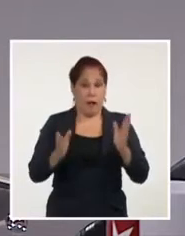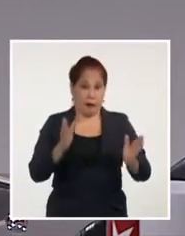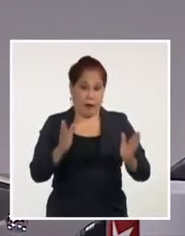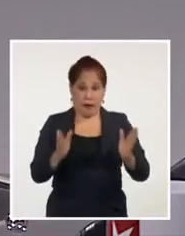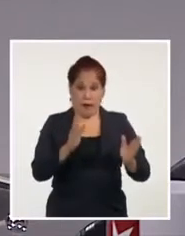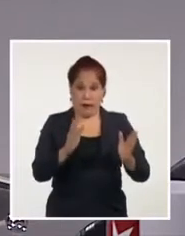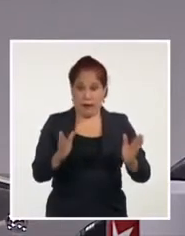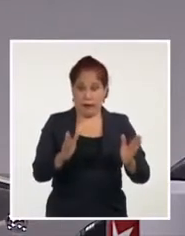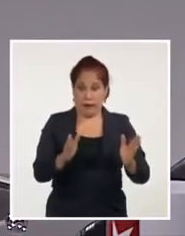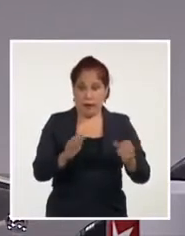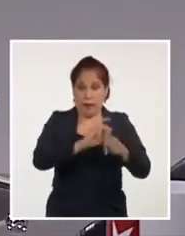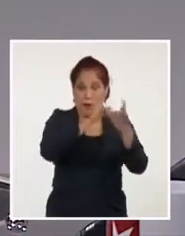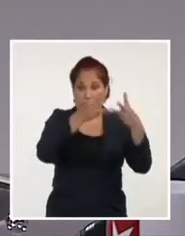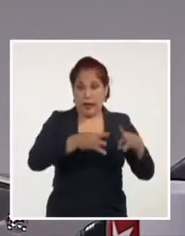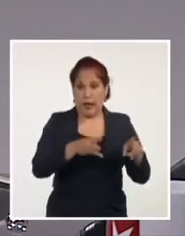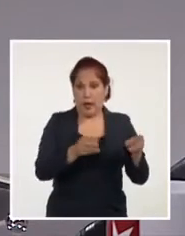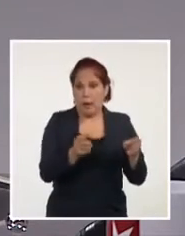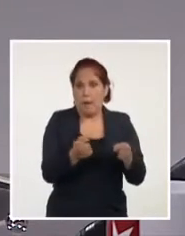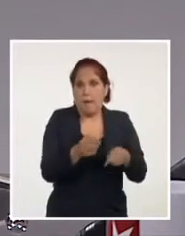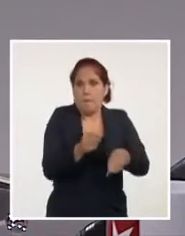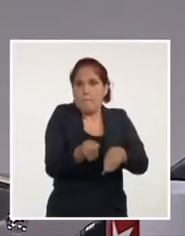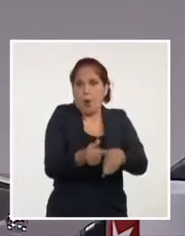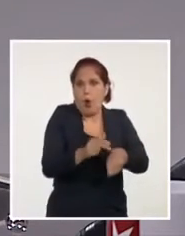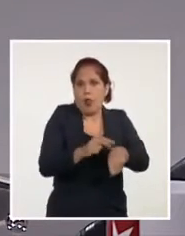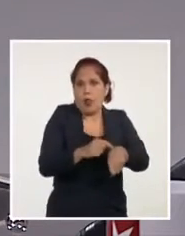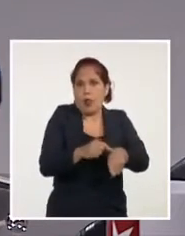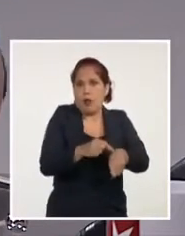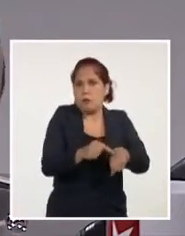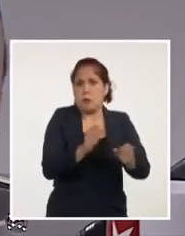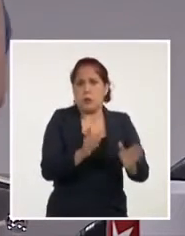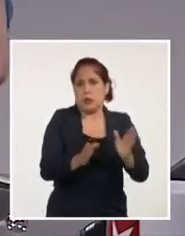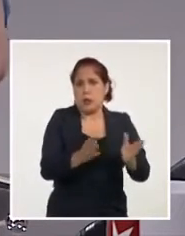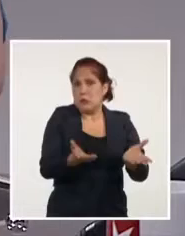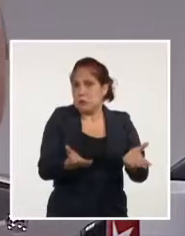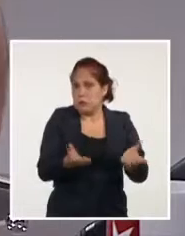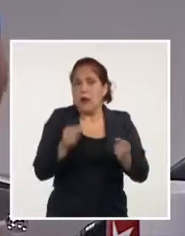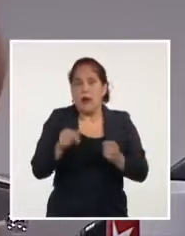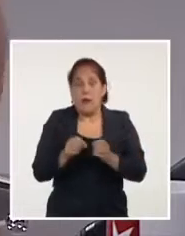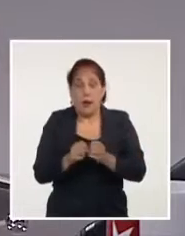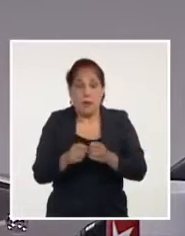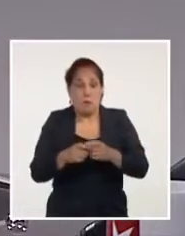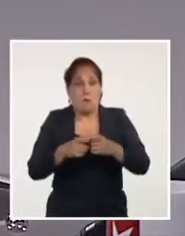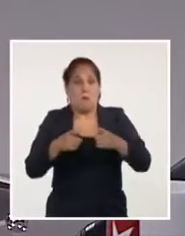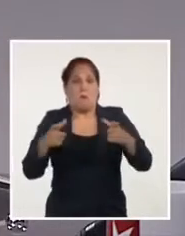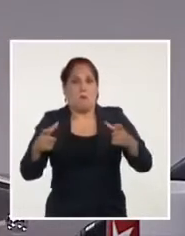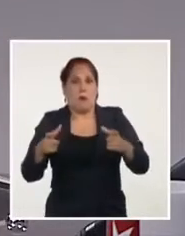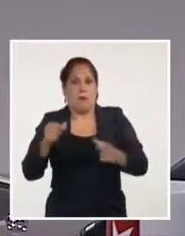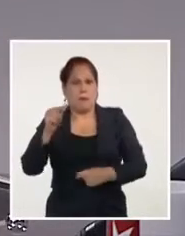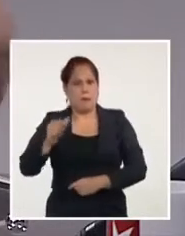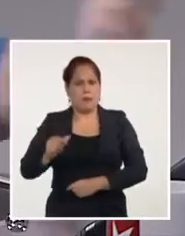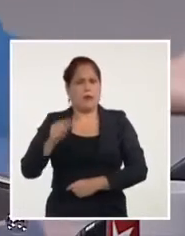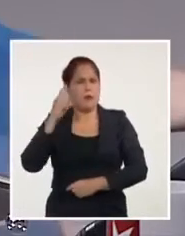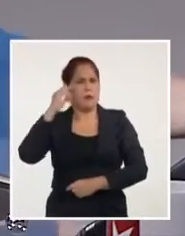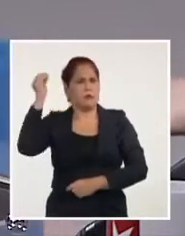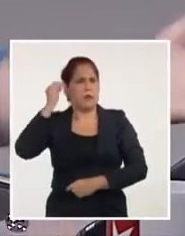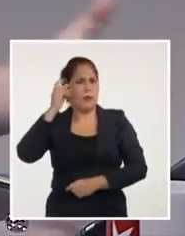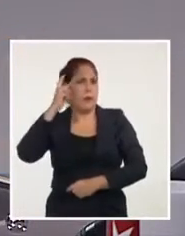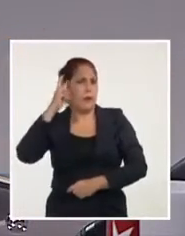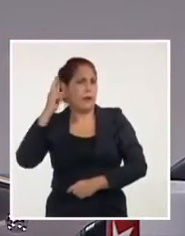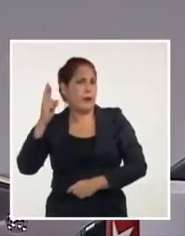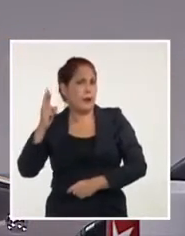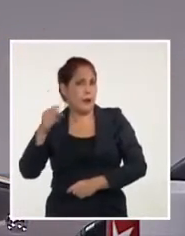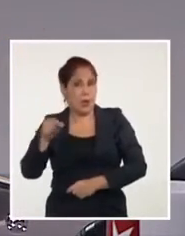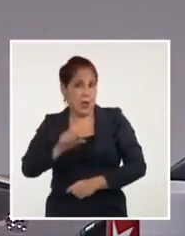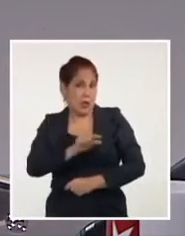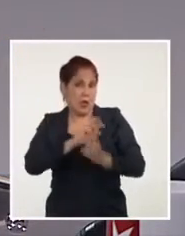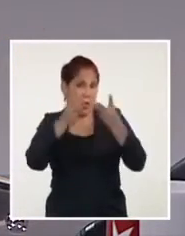bebé de la Internet, de esta sociedad, ¿verdad? Si los más viejos tenemos un poquito de memoria, no hace